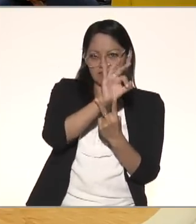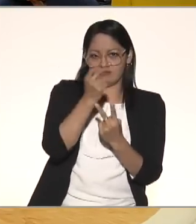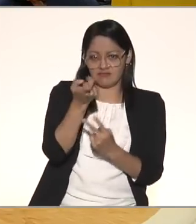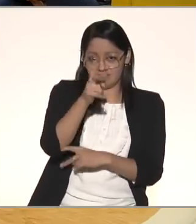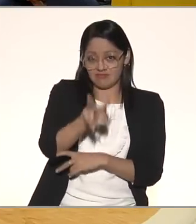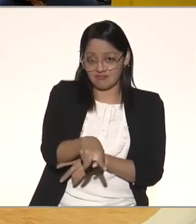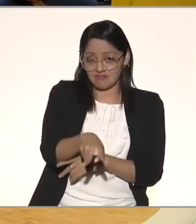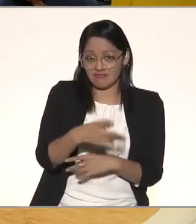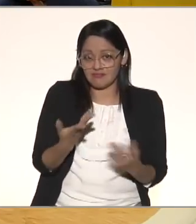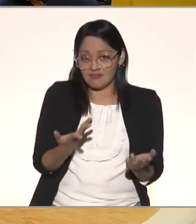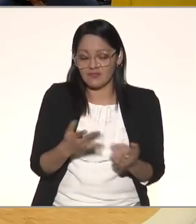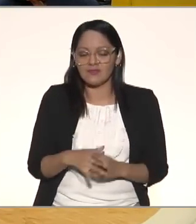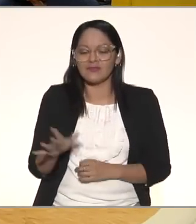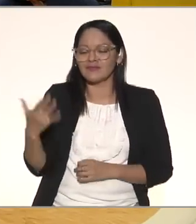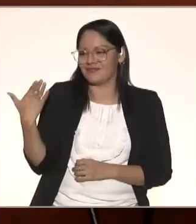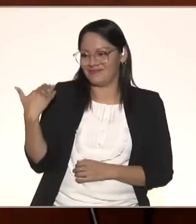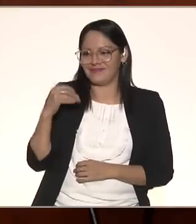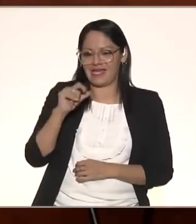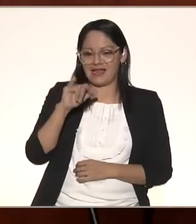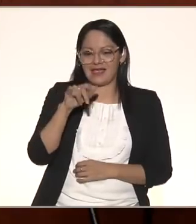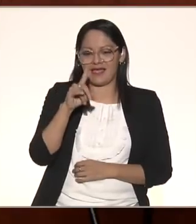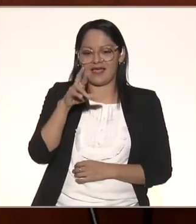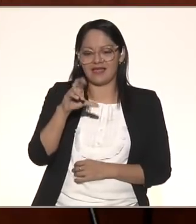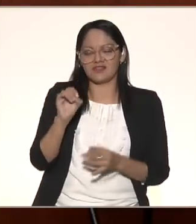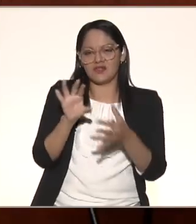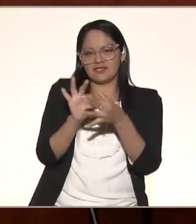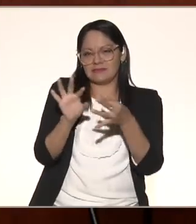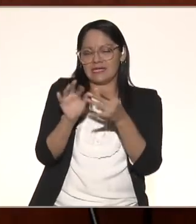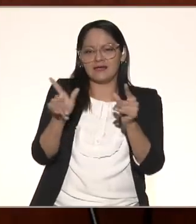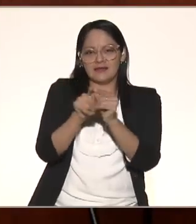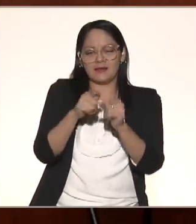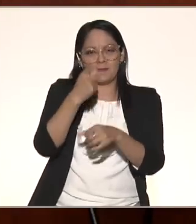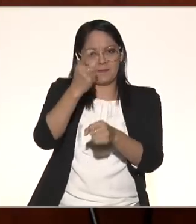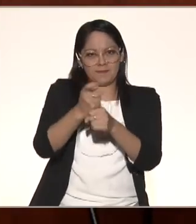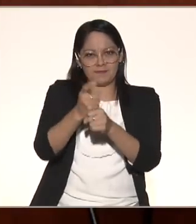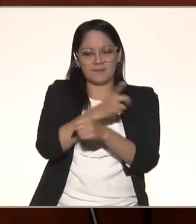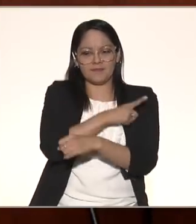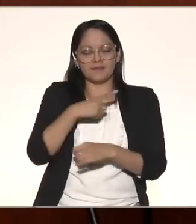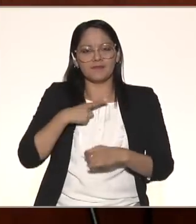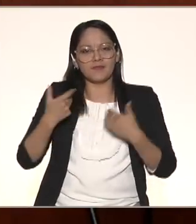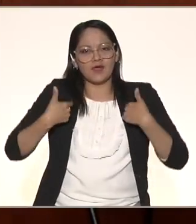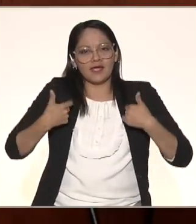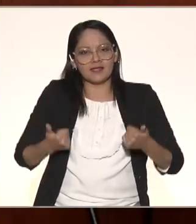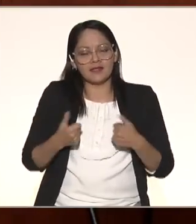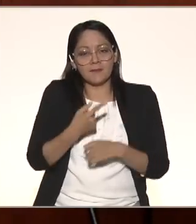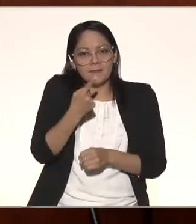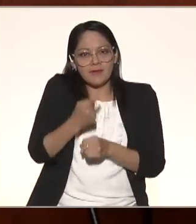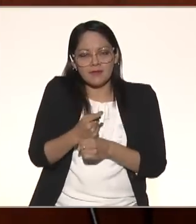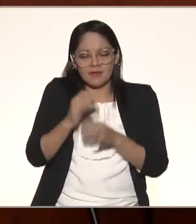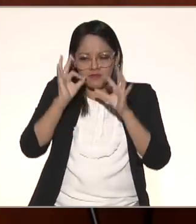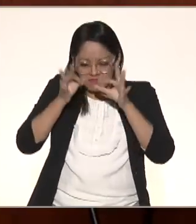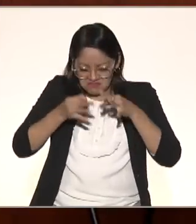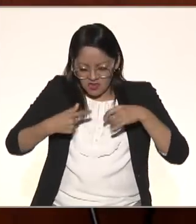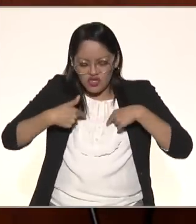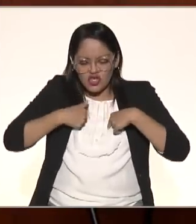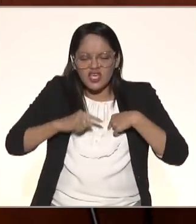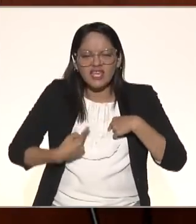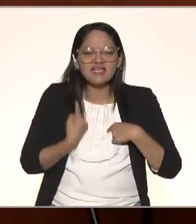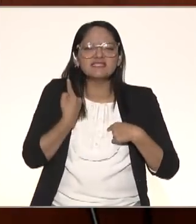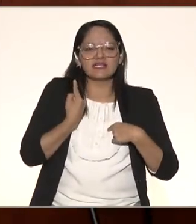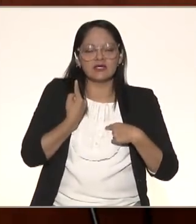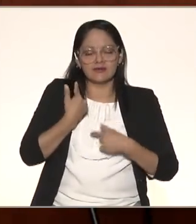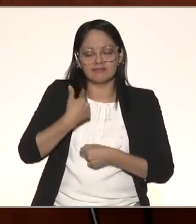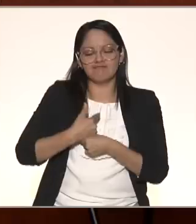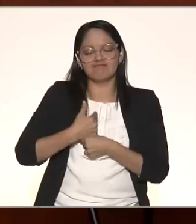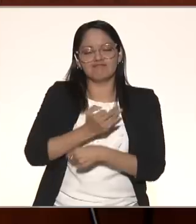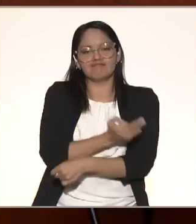Pues Alejandro nos dio una síntesis deliciosa, ¿no? Donde nos habla de primero tendríamos que encontrarnos, a ver quiénes somos y preguntabas hace